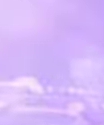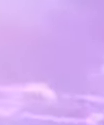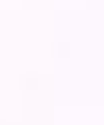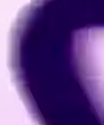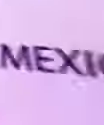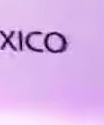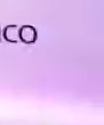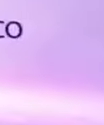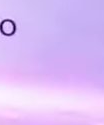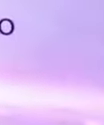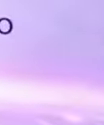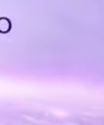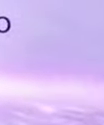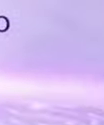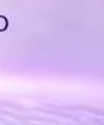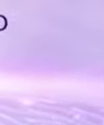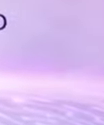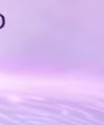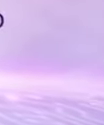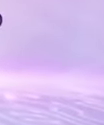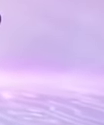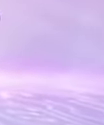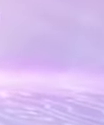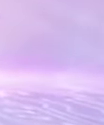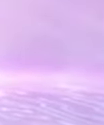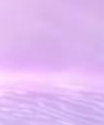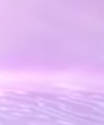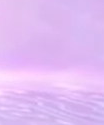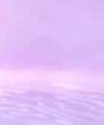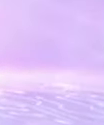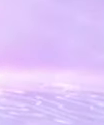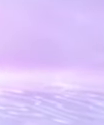Suprema Corte, el poder de la justicia.